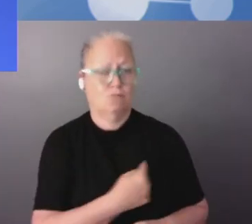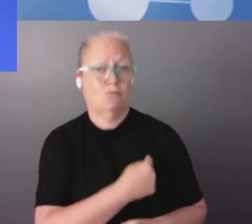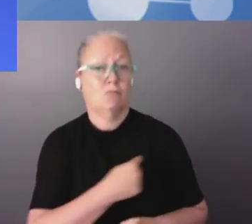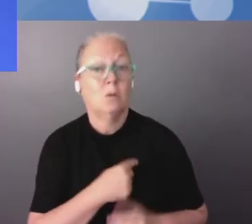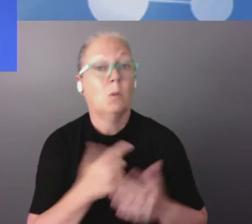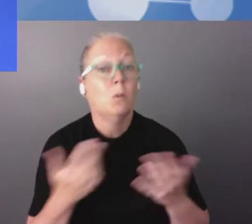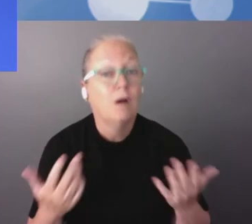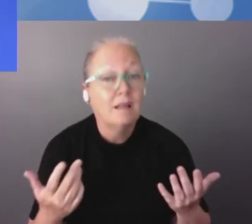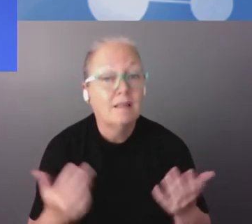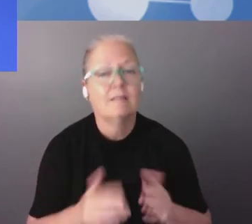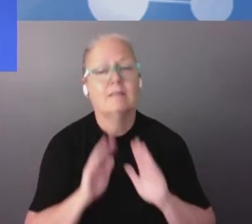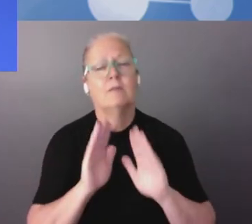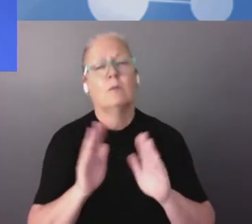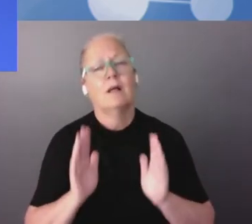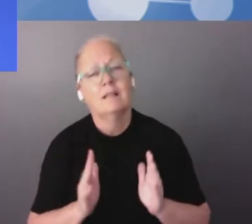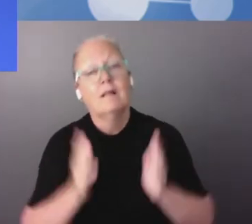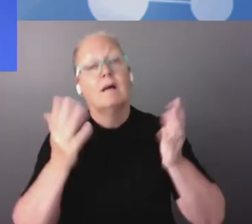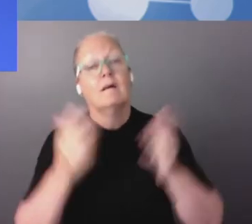la gente unida.